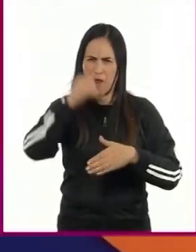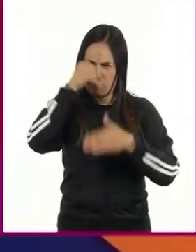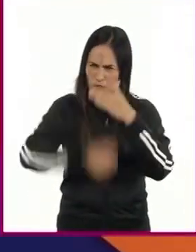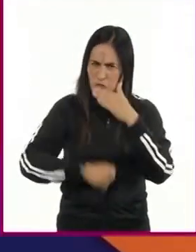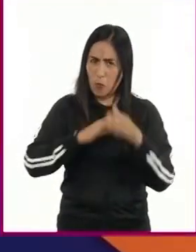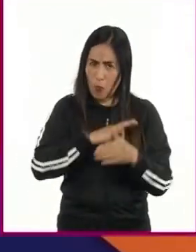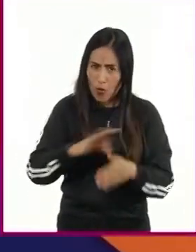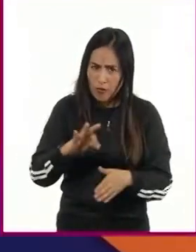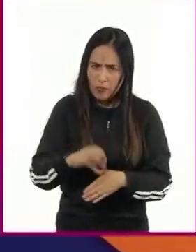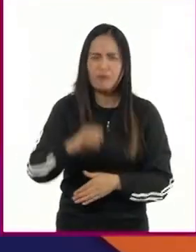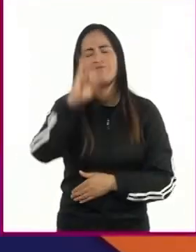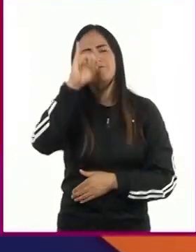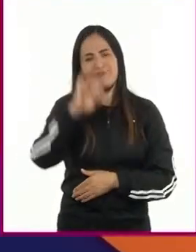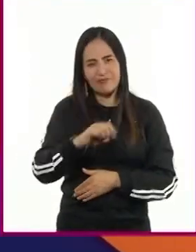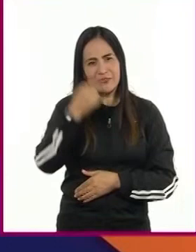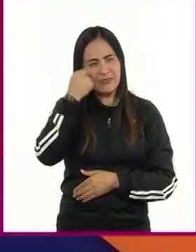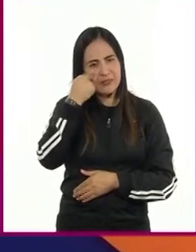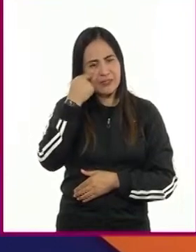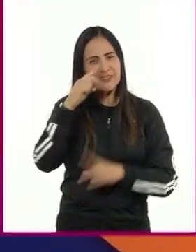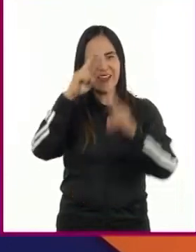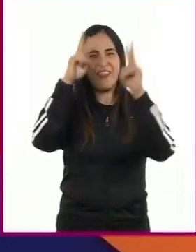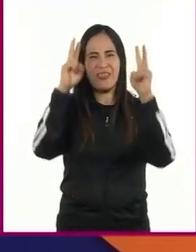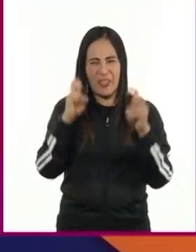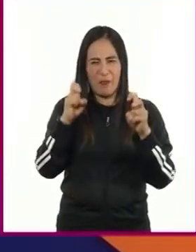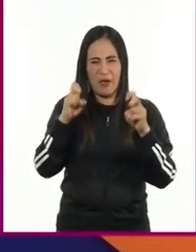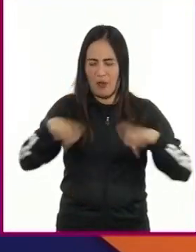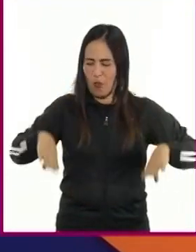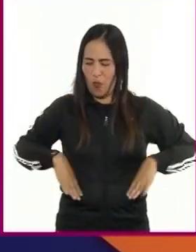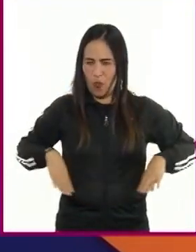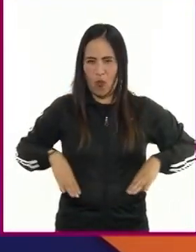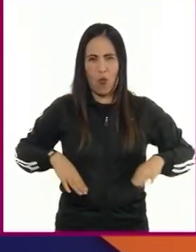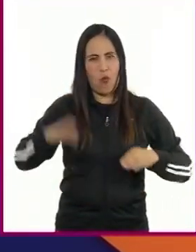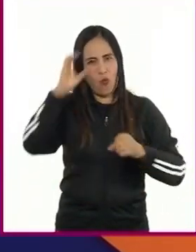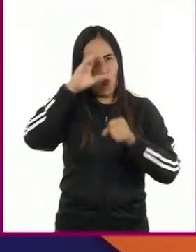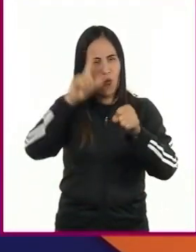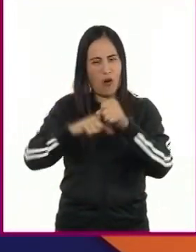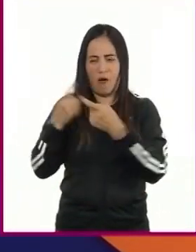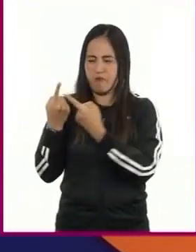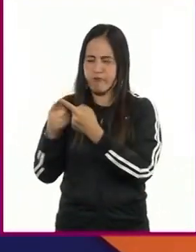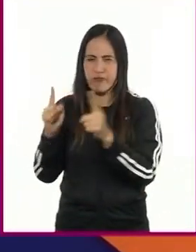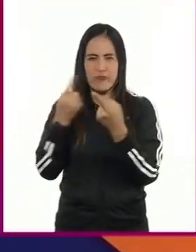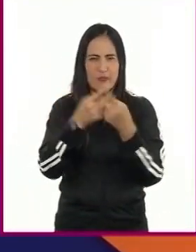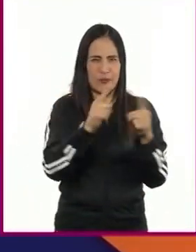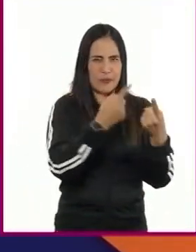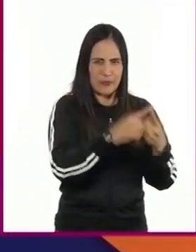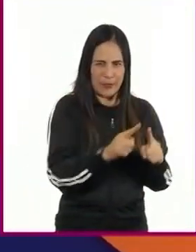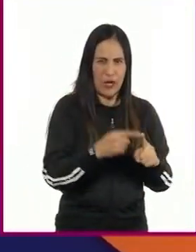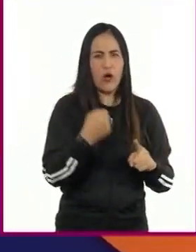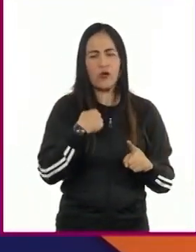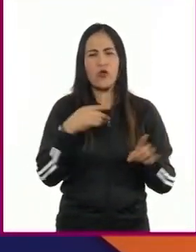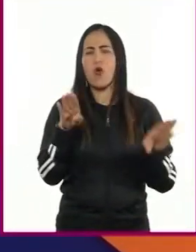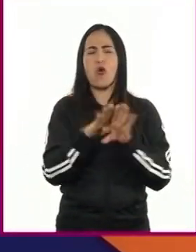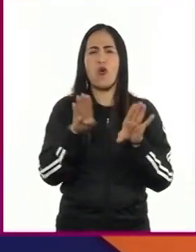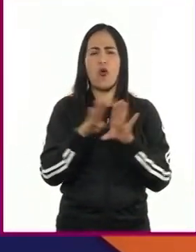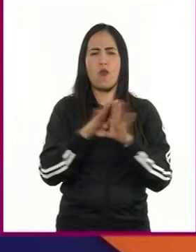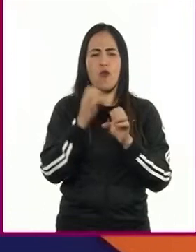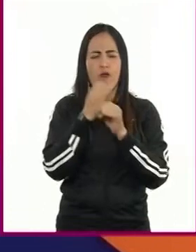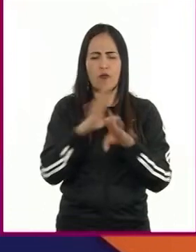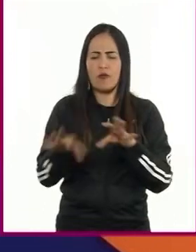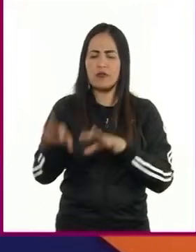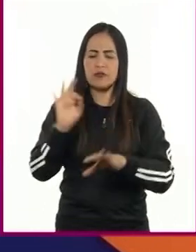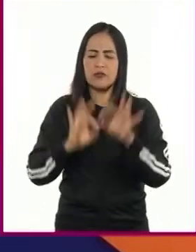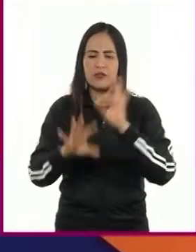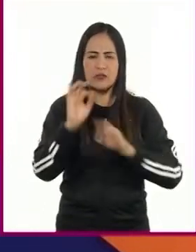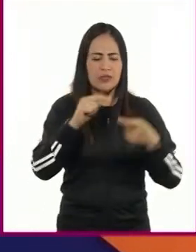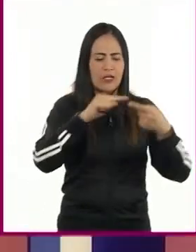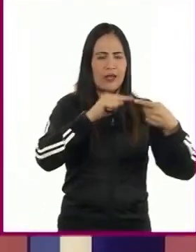Sigamos con el tema de la diversidad cultural. Compartiré con ustedes el procedimiento que seguí para seleccionar la información referente al subtema Los